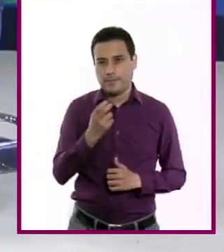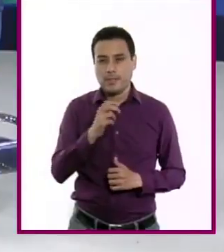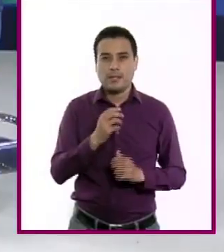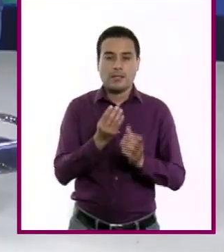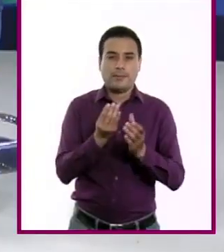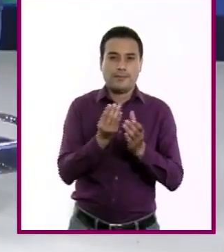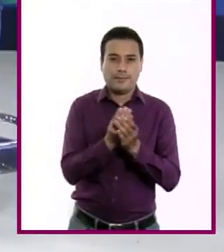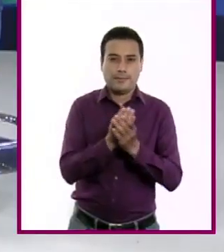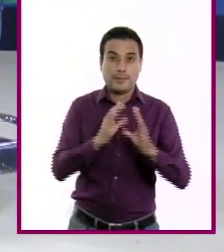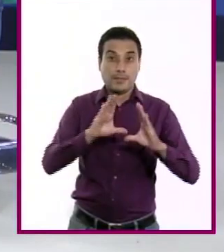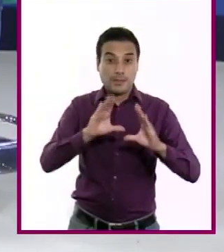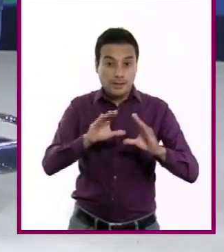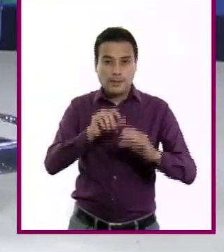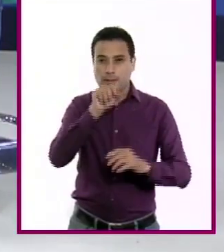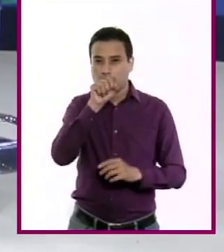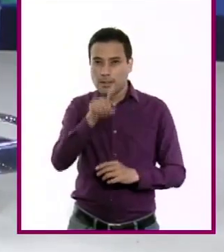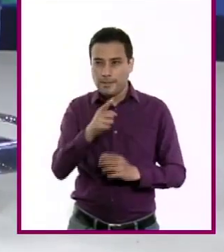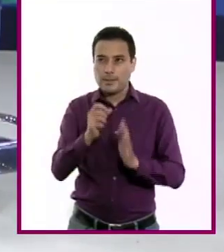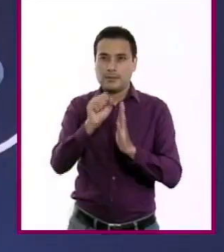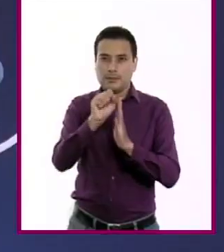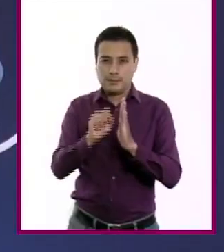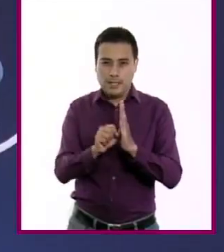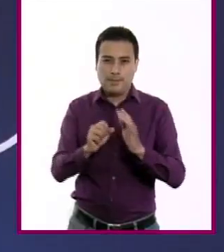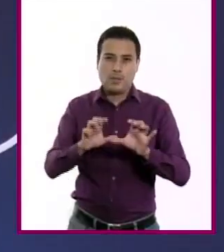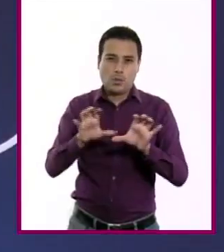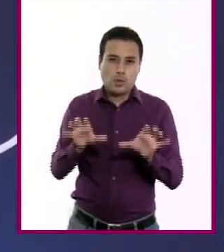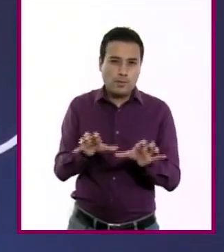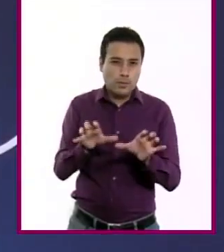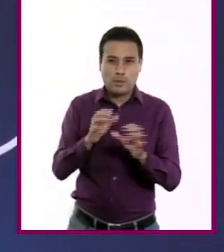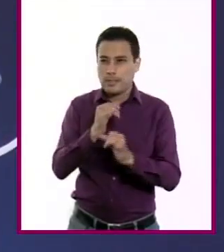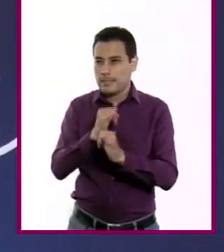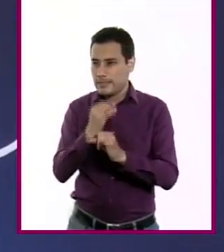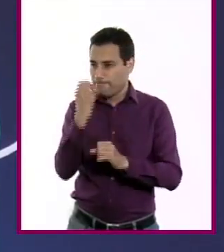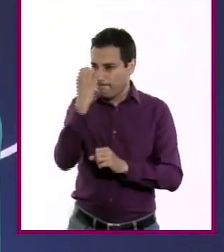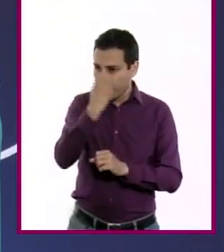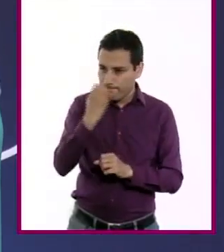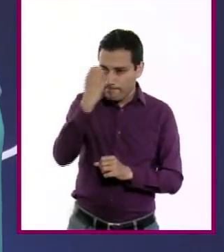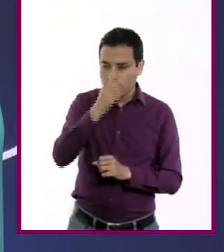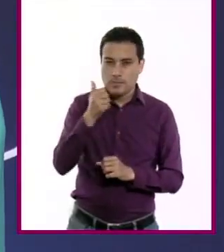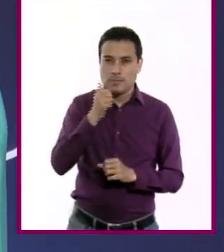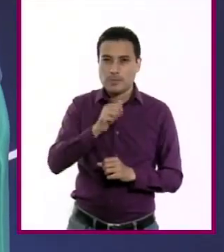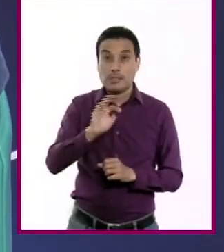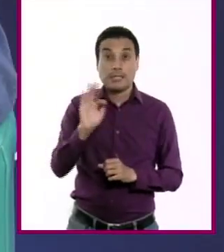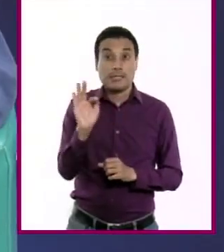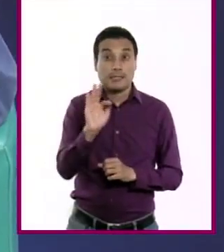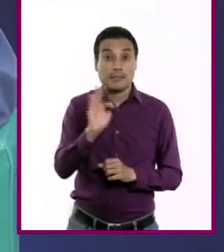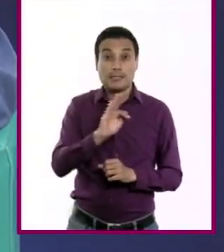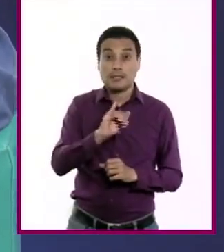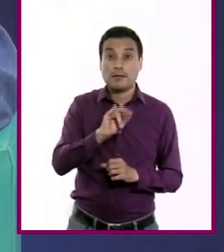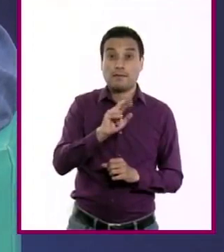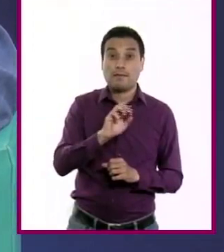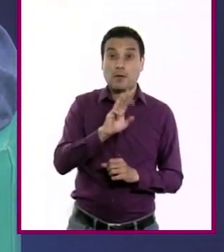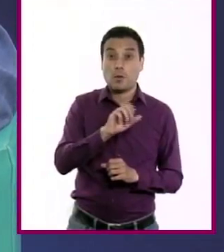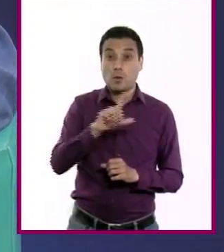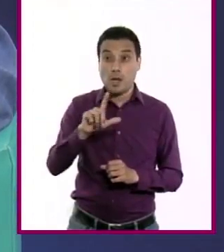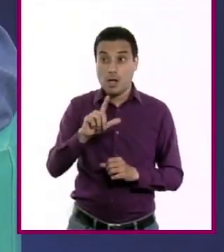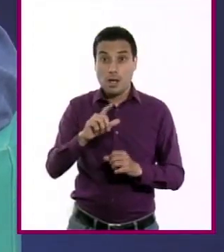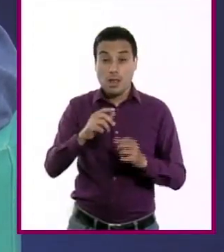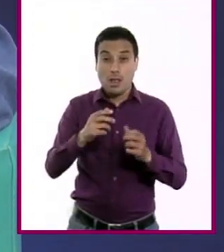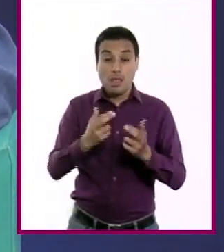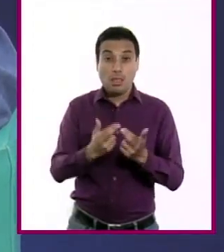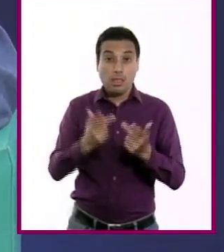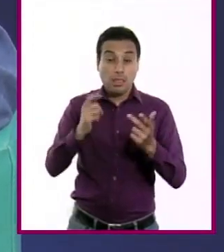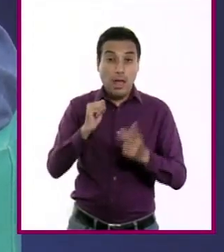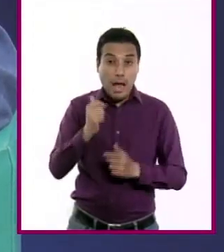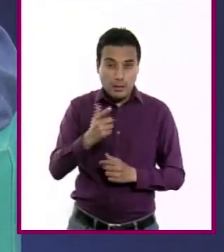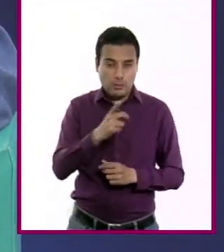Que si ya falló, se cayó el firewall o esto, tener a lo mejor uno de respaldo en lo que arreglan el aparato, en lo que